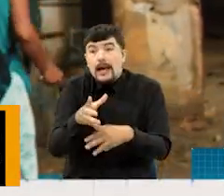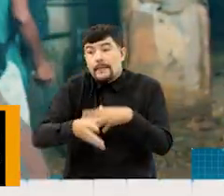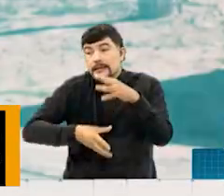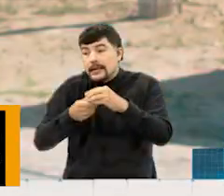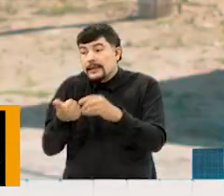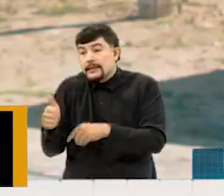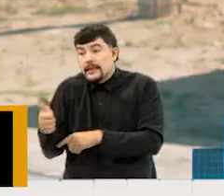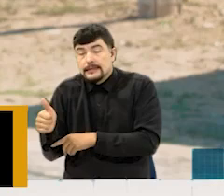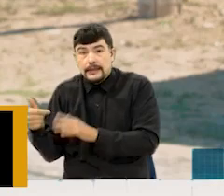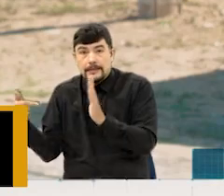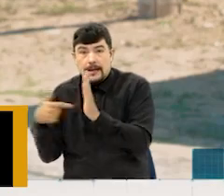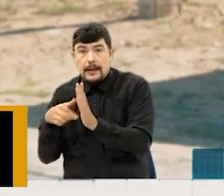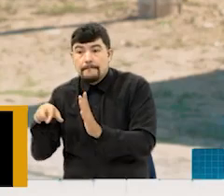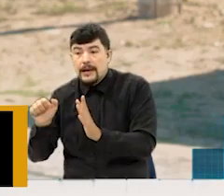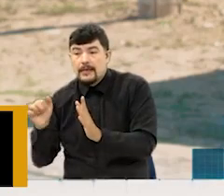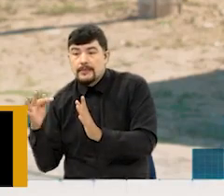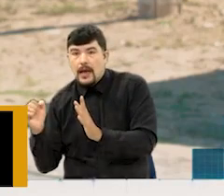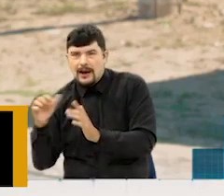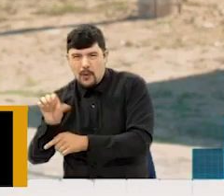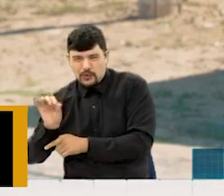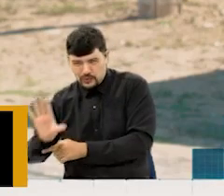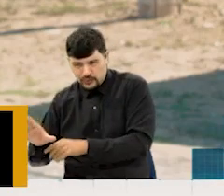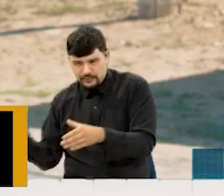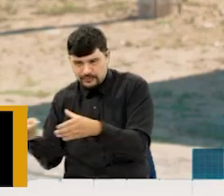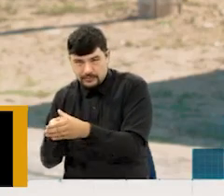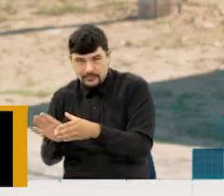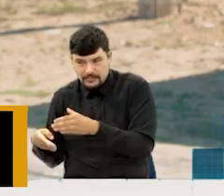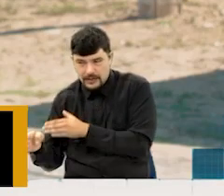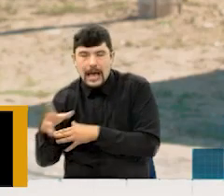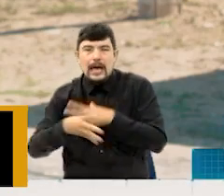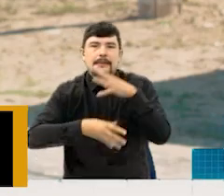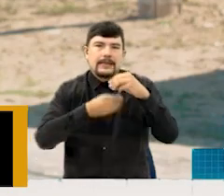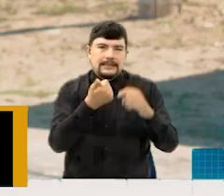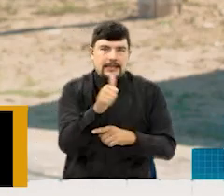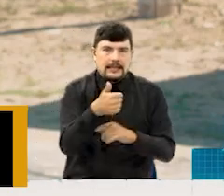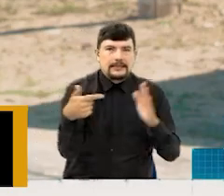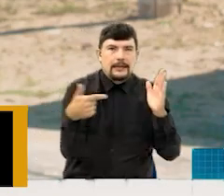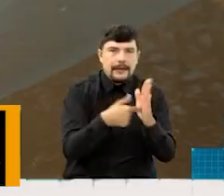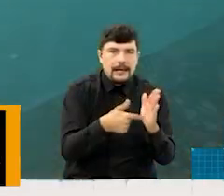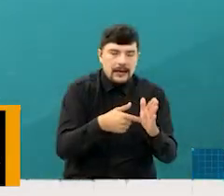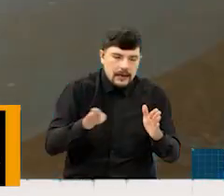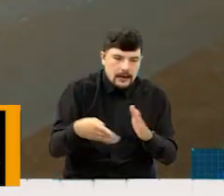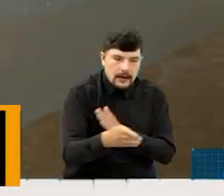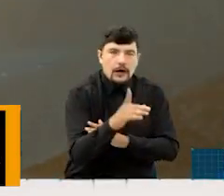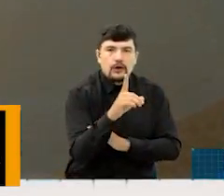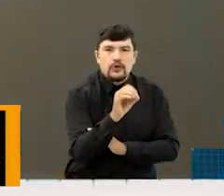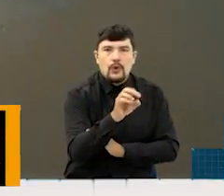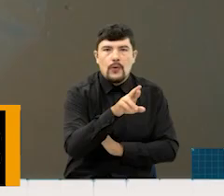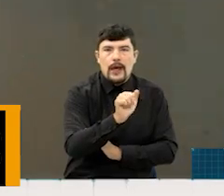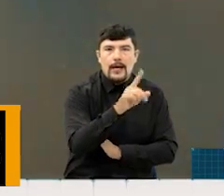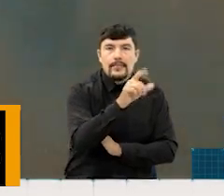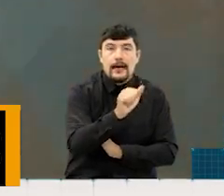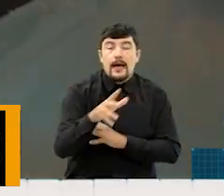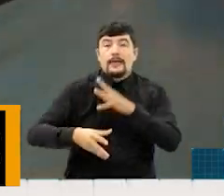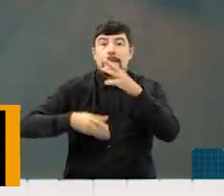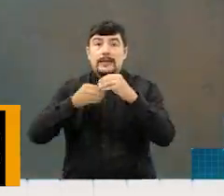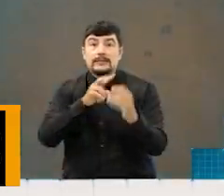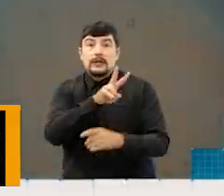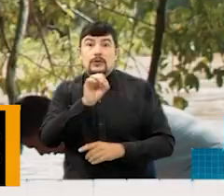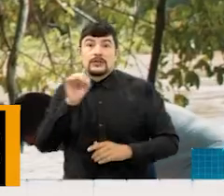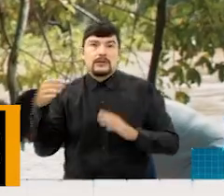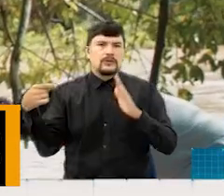voluntaria de 220.000 alevinos, de los cuales se siembran 10.000 de pataló y 10.000